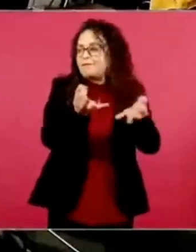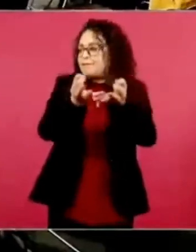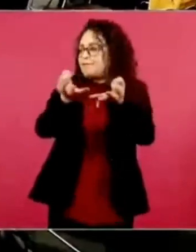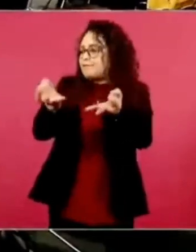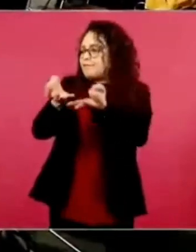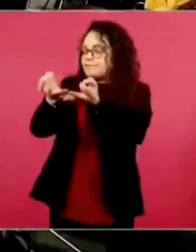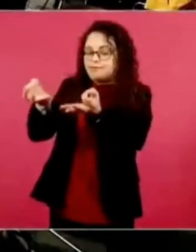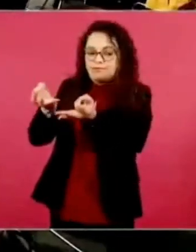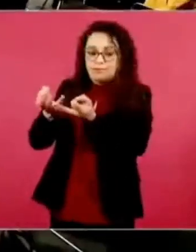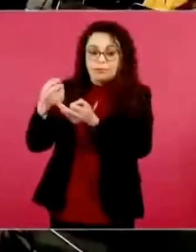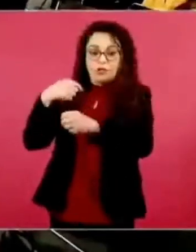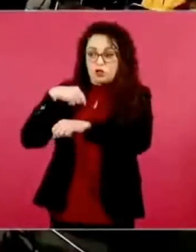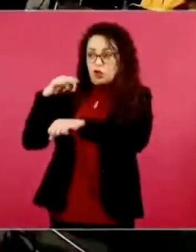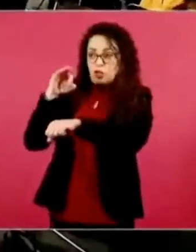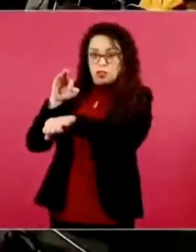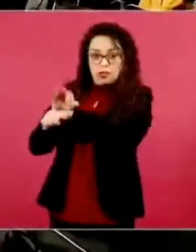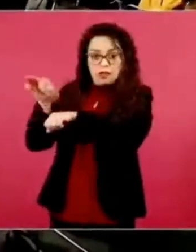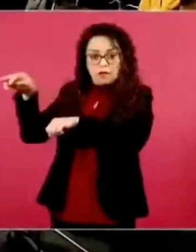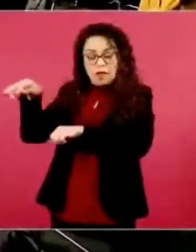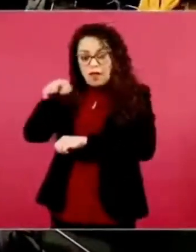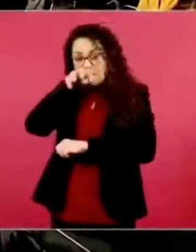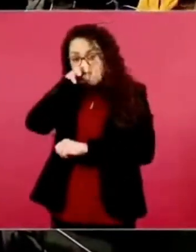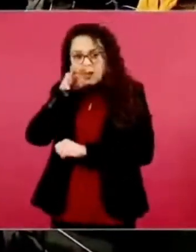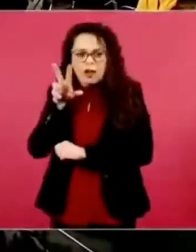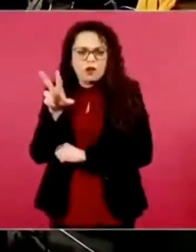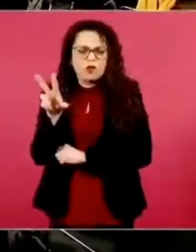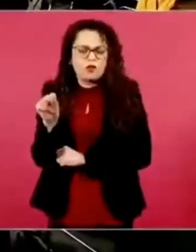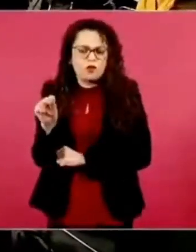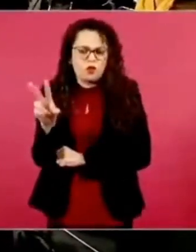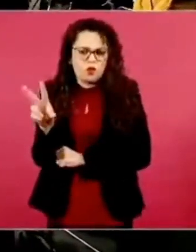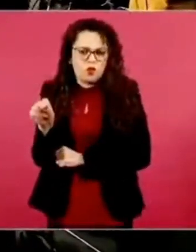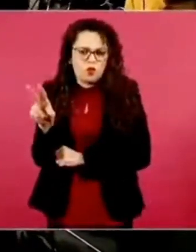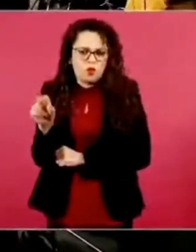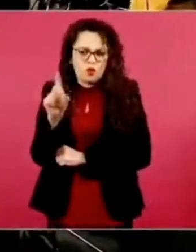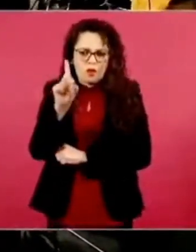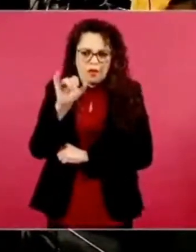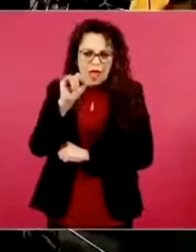más es pues